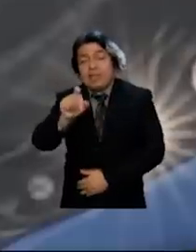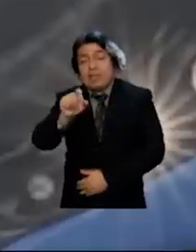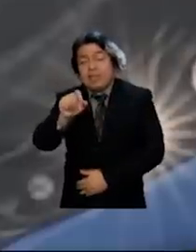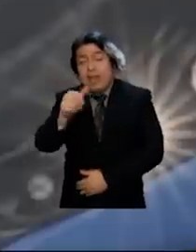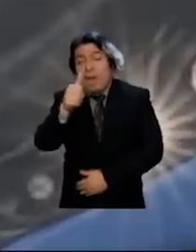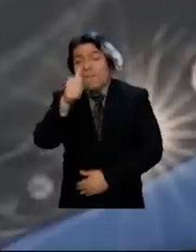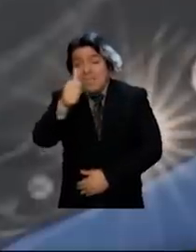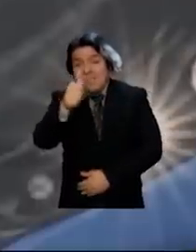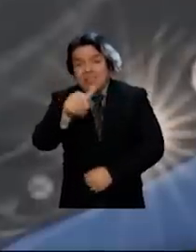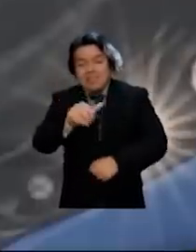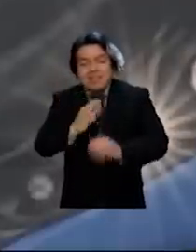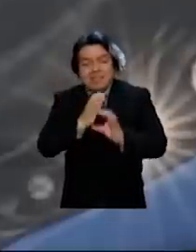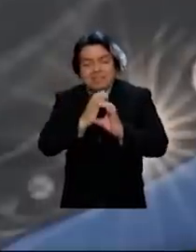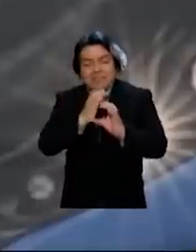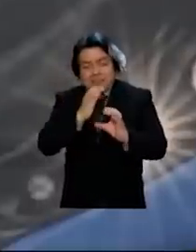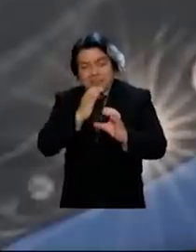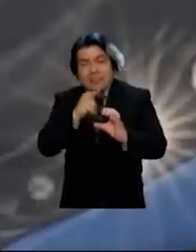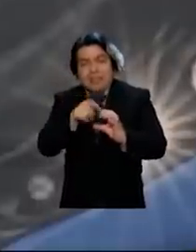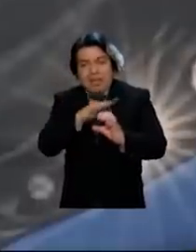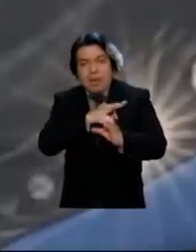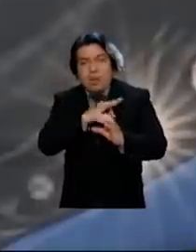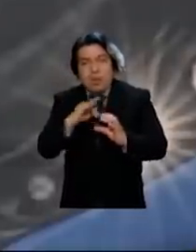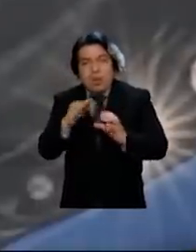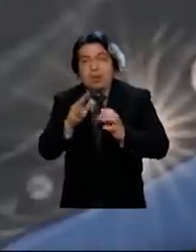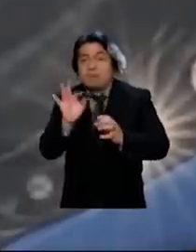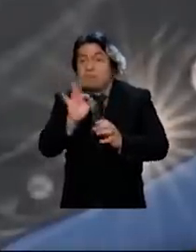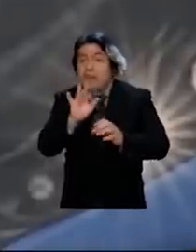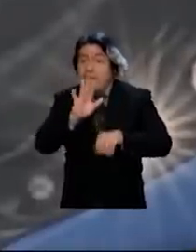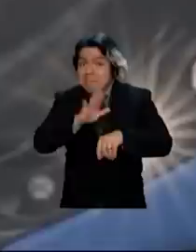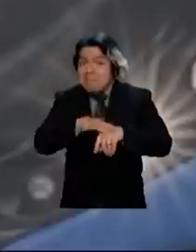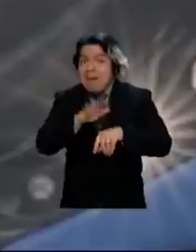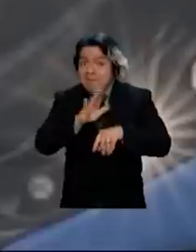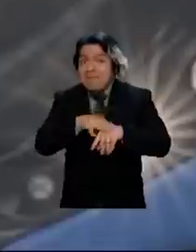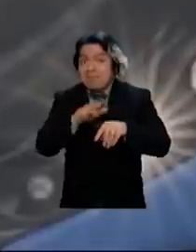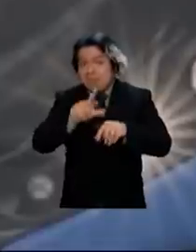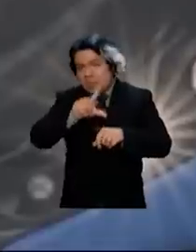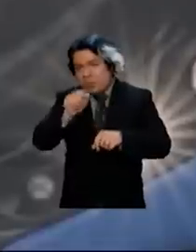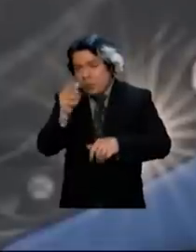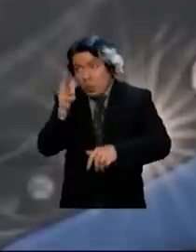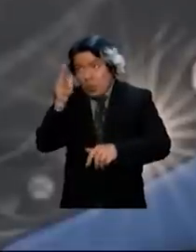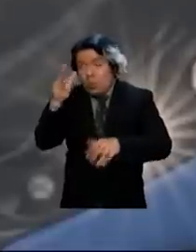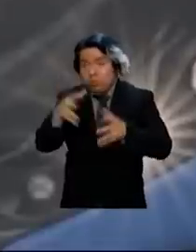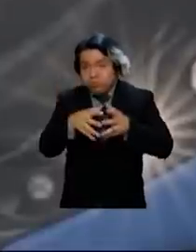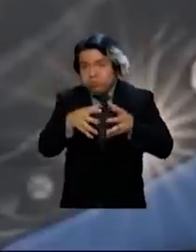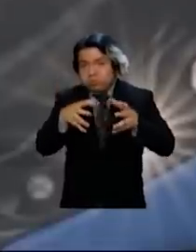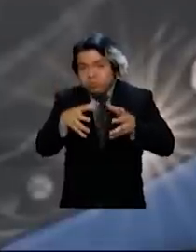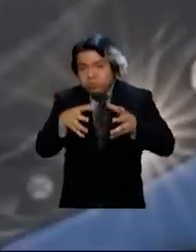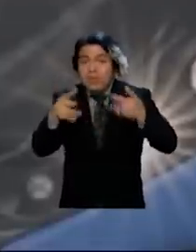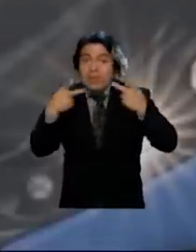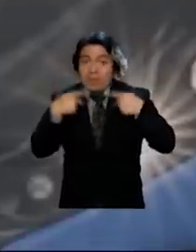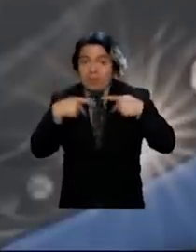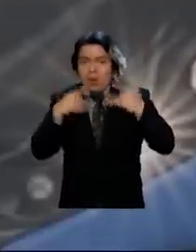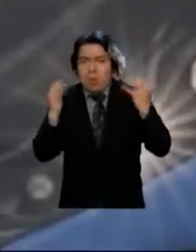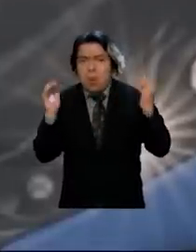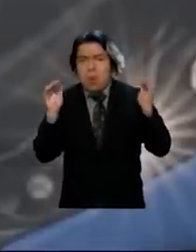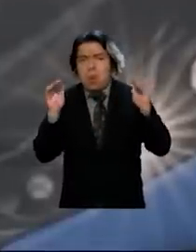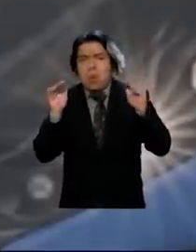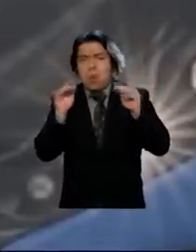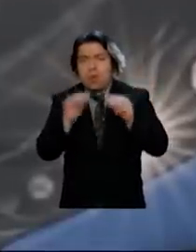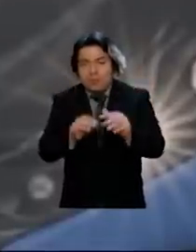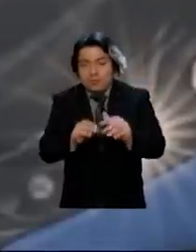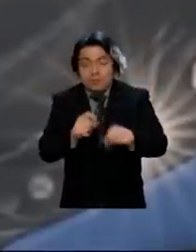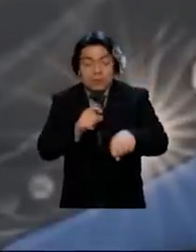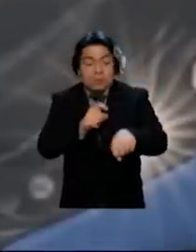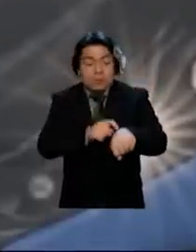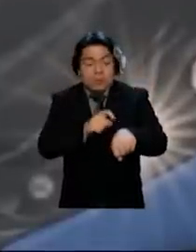26 unidades, con la flexibilidad de ampliar el número de unidades conforme vaya creciendo la demanda. Una